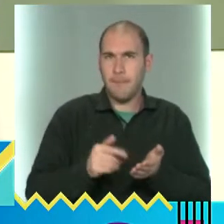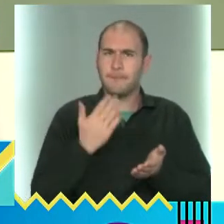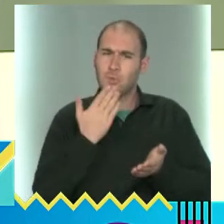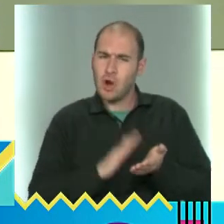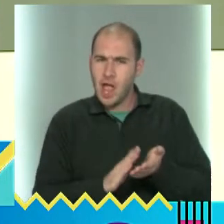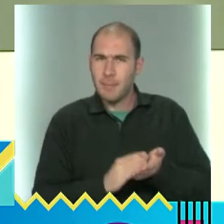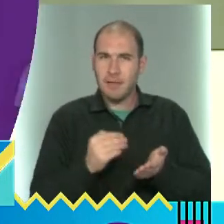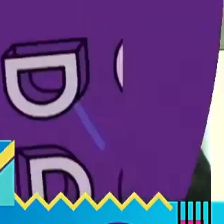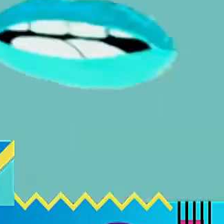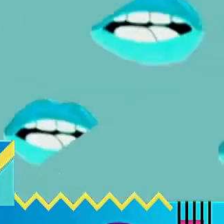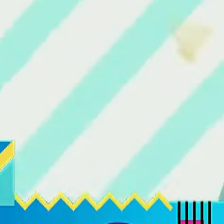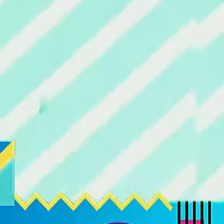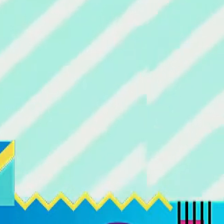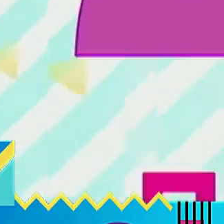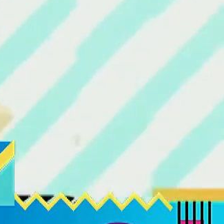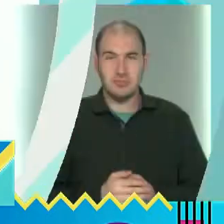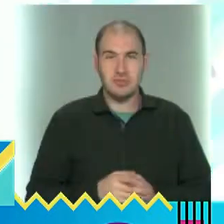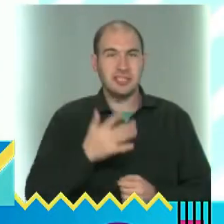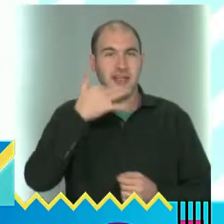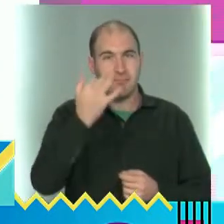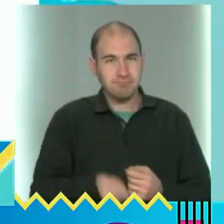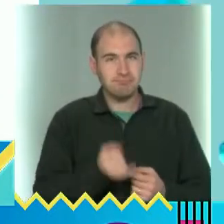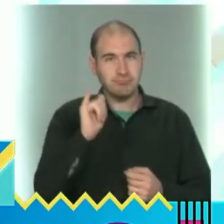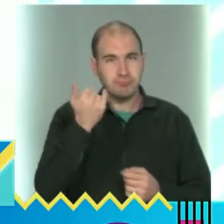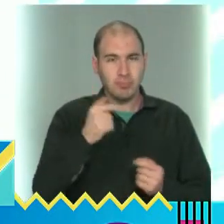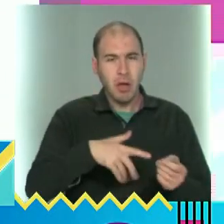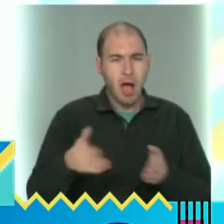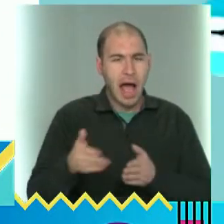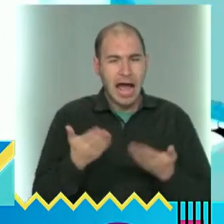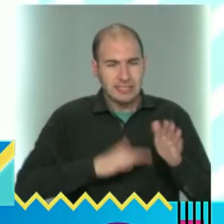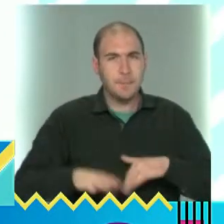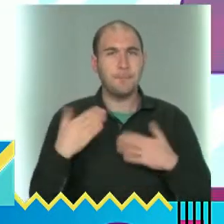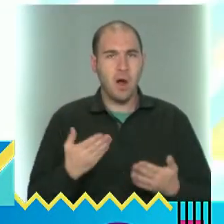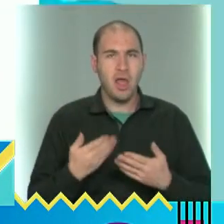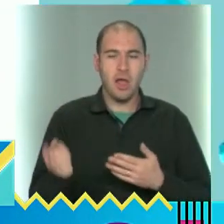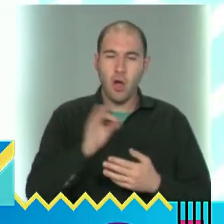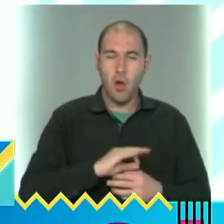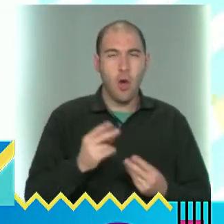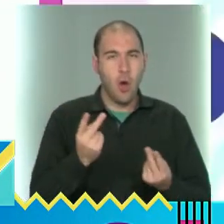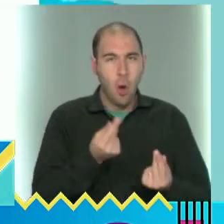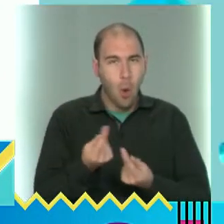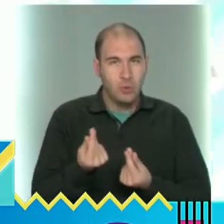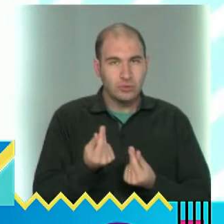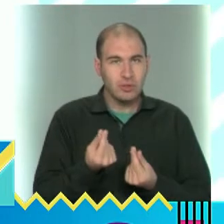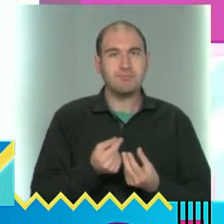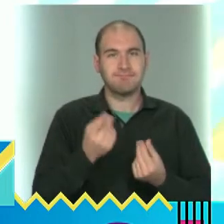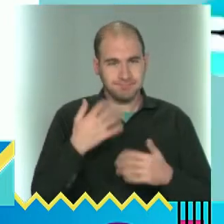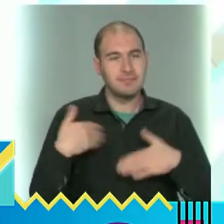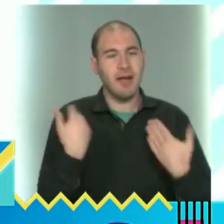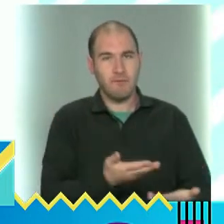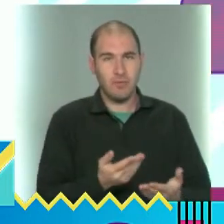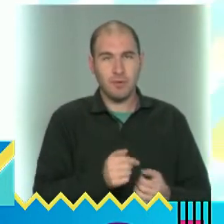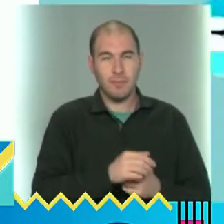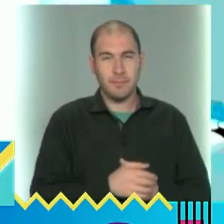probarlo, certificarlo, ver que realmente sea viable o que su uso sea beneficioso para quien